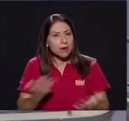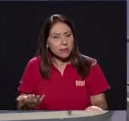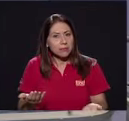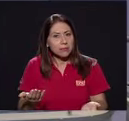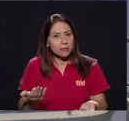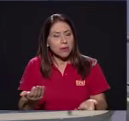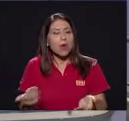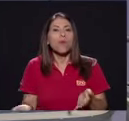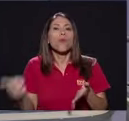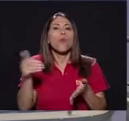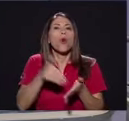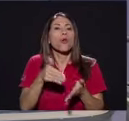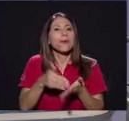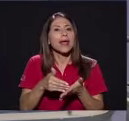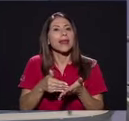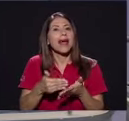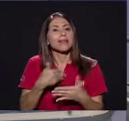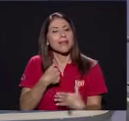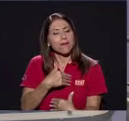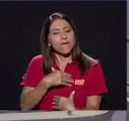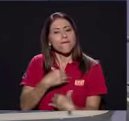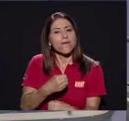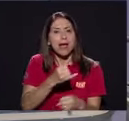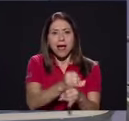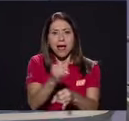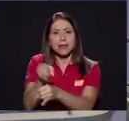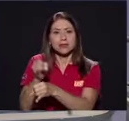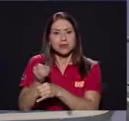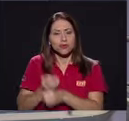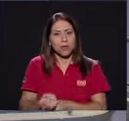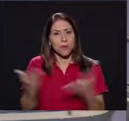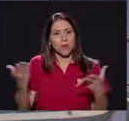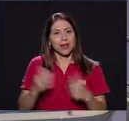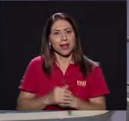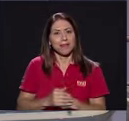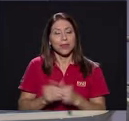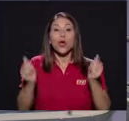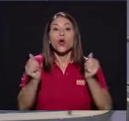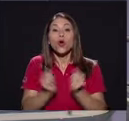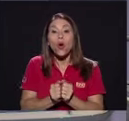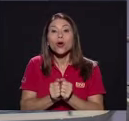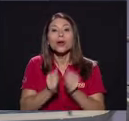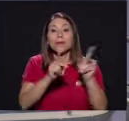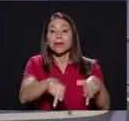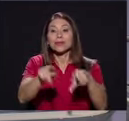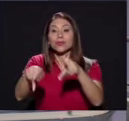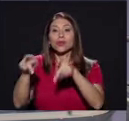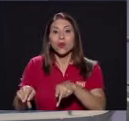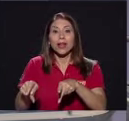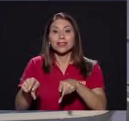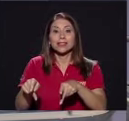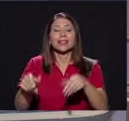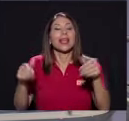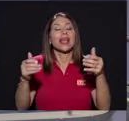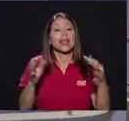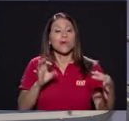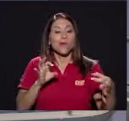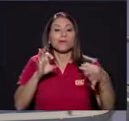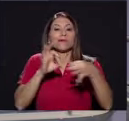de volver a tener credibilidad en la institucionalidad pública a partir de ese involucramiento de las personas